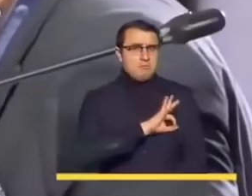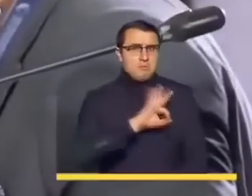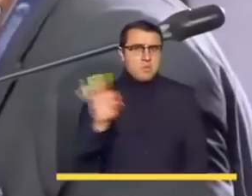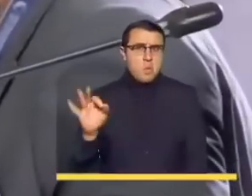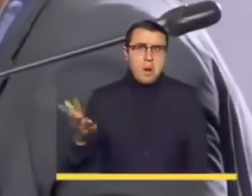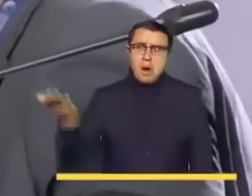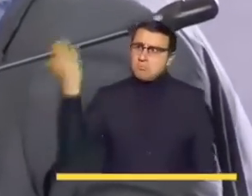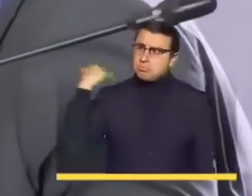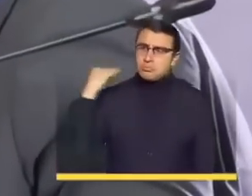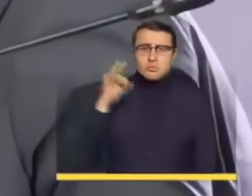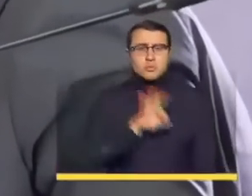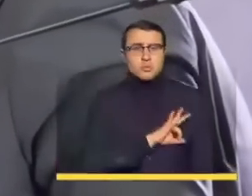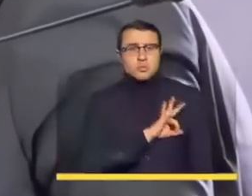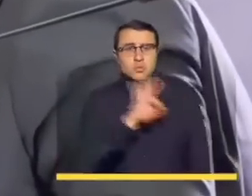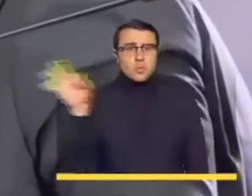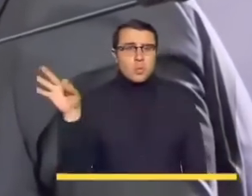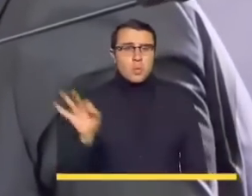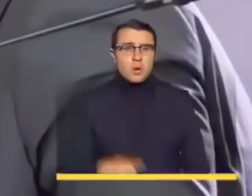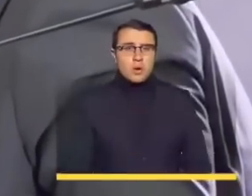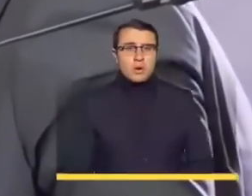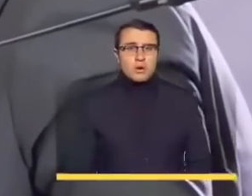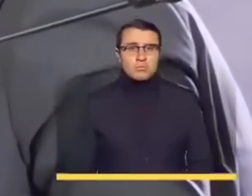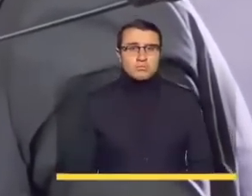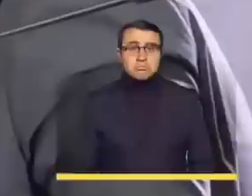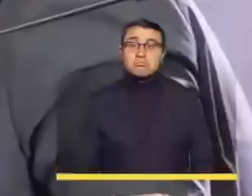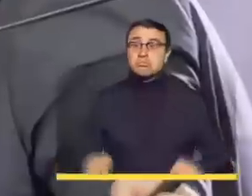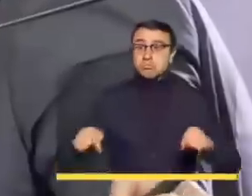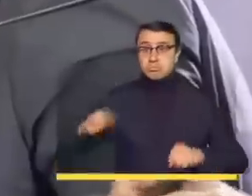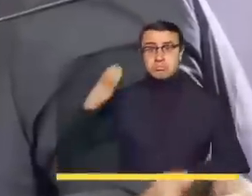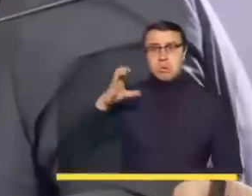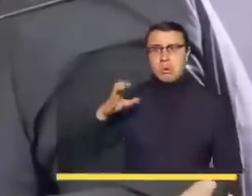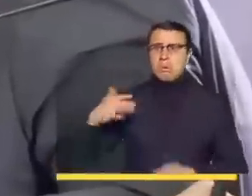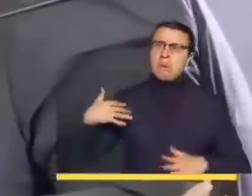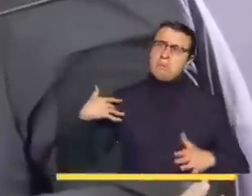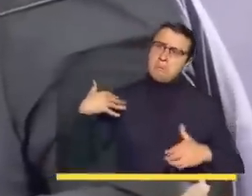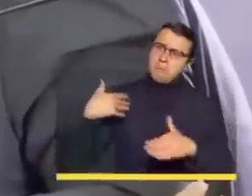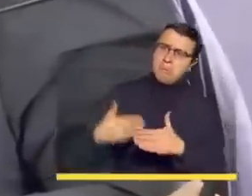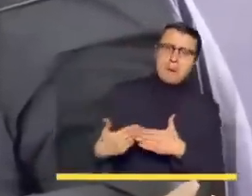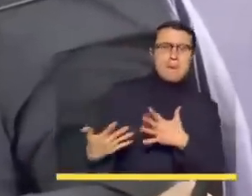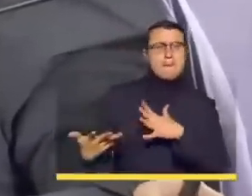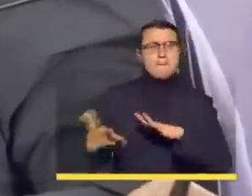Este país es relativamente conservador.